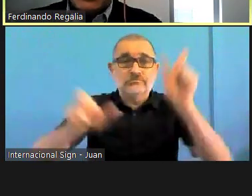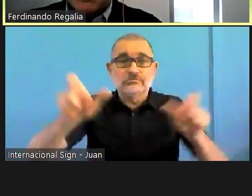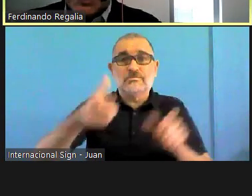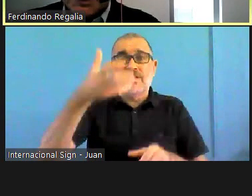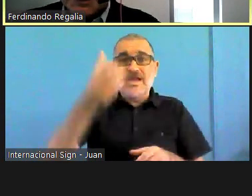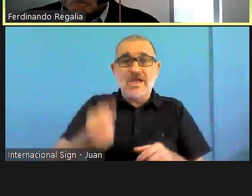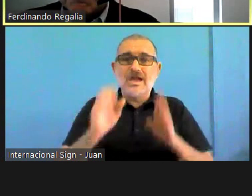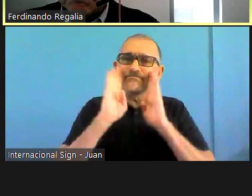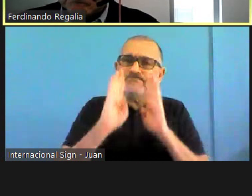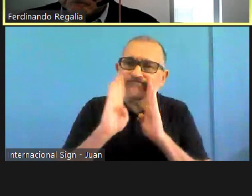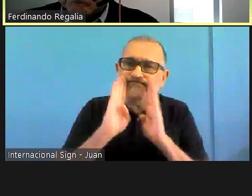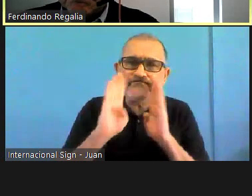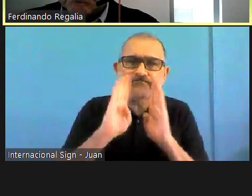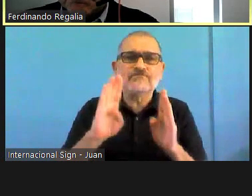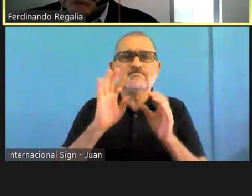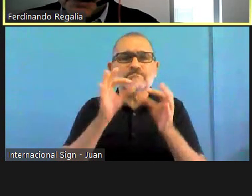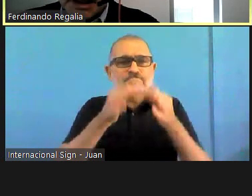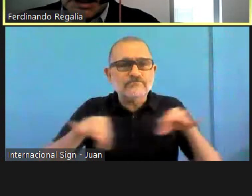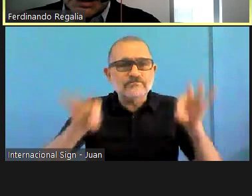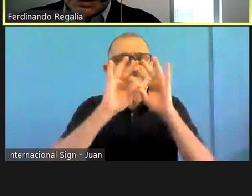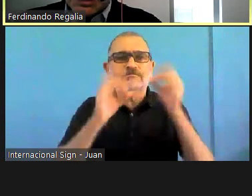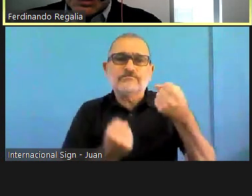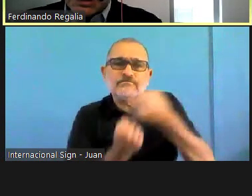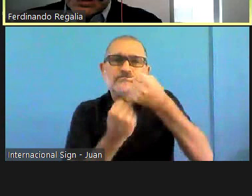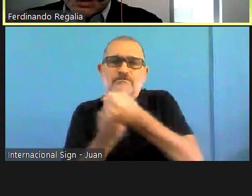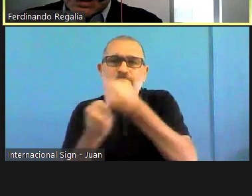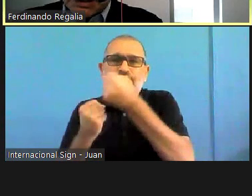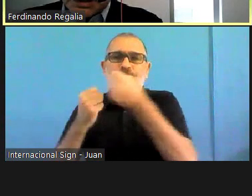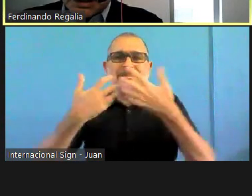gestión de las enfermedades no transmisibles.